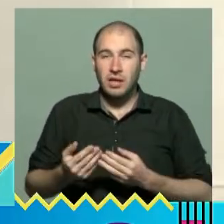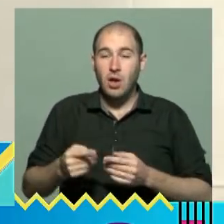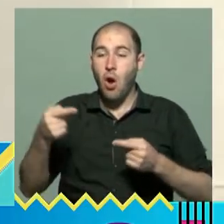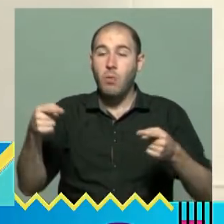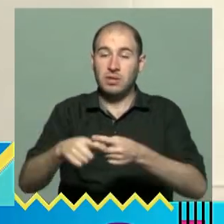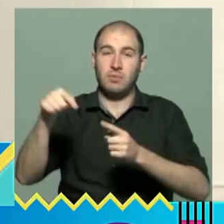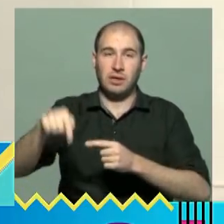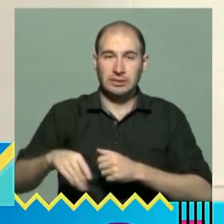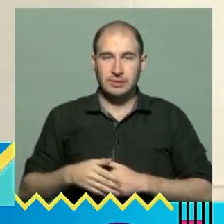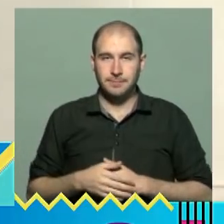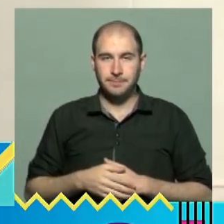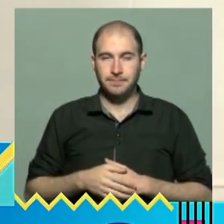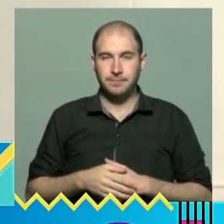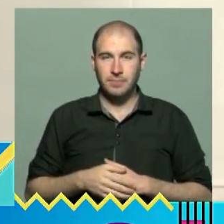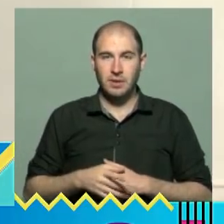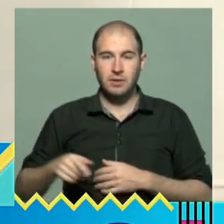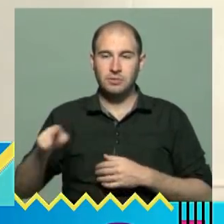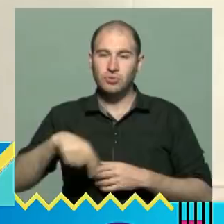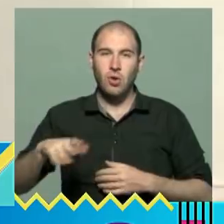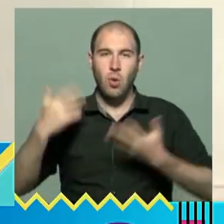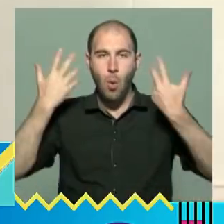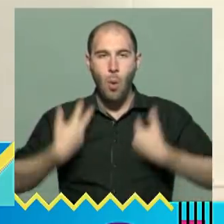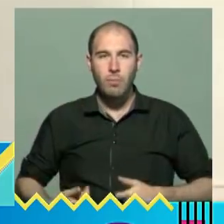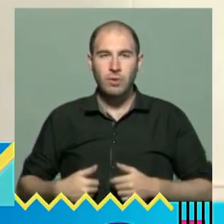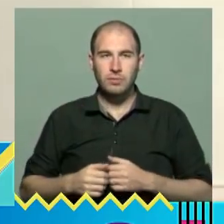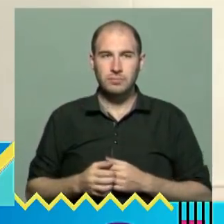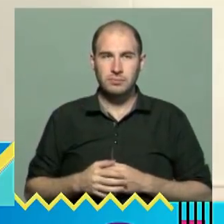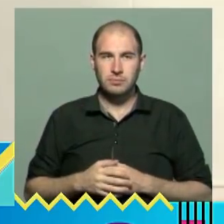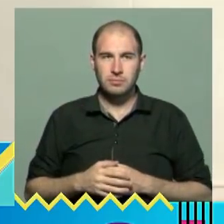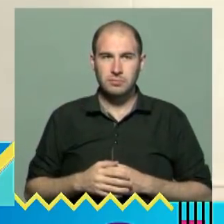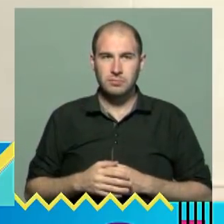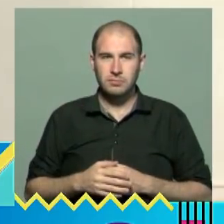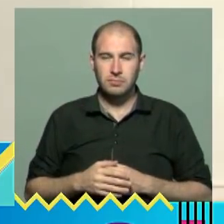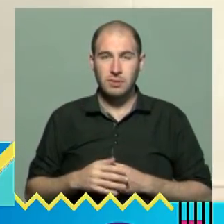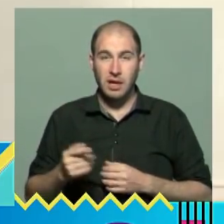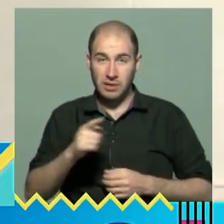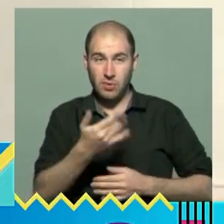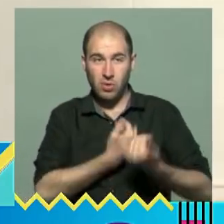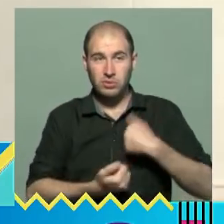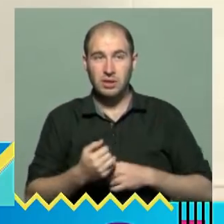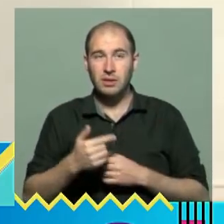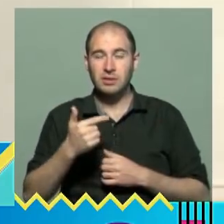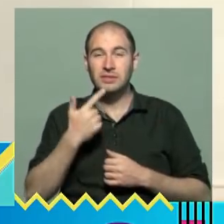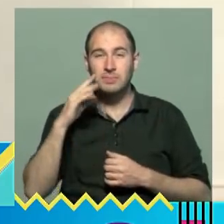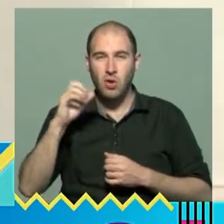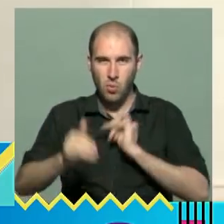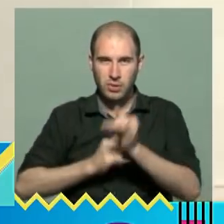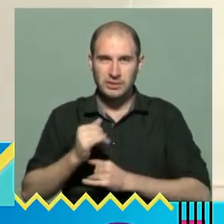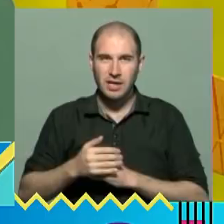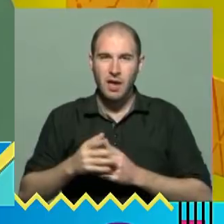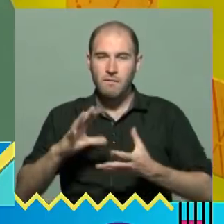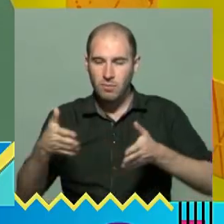fin, digamos, o sea, tener todo nuestro organismo no hay nada, lo decía Simone de Beauvoir, no existe un